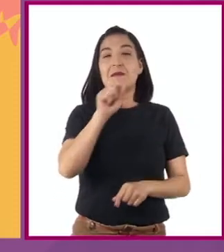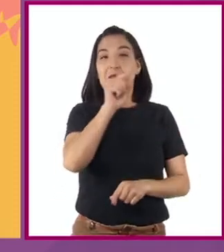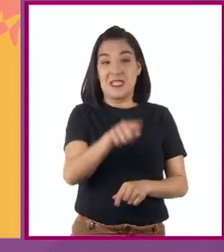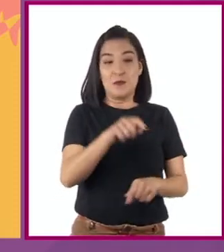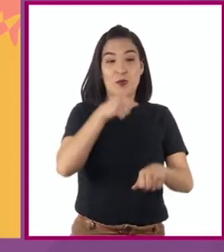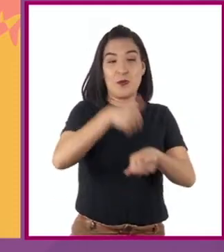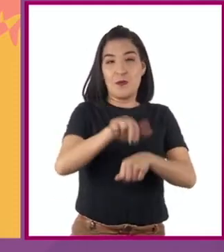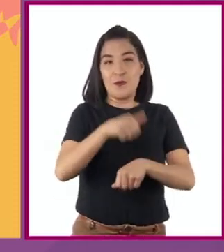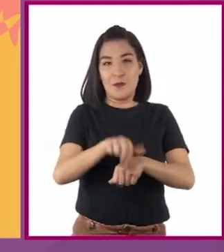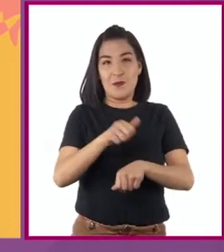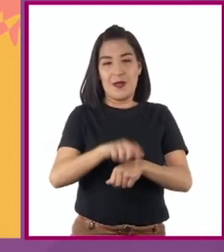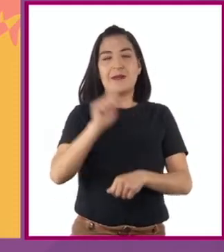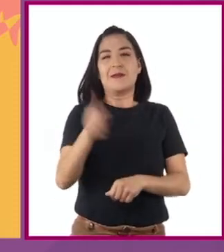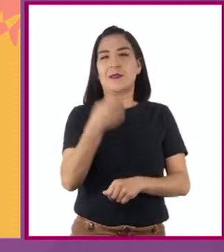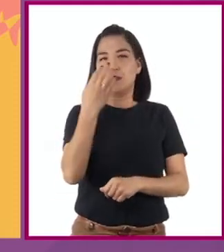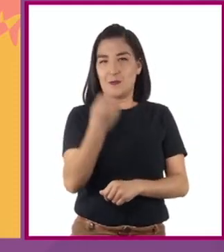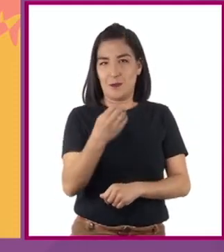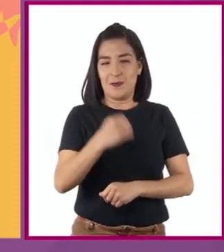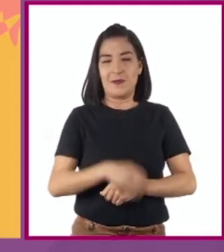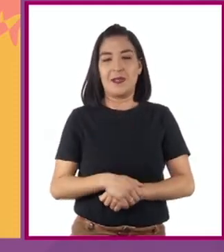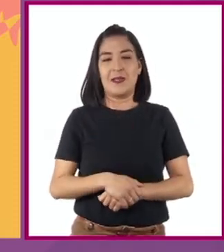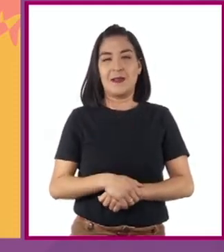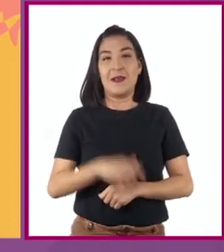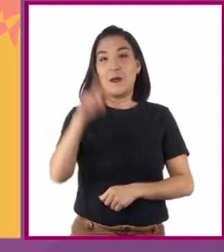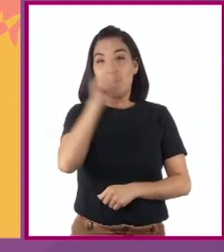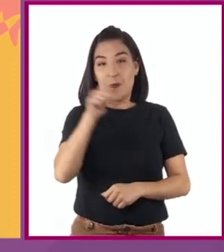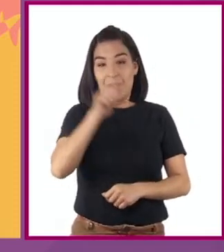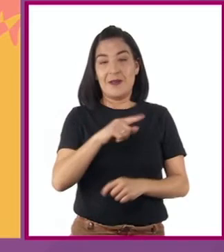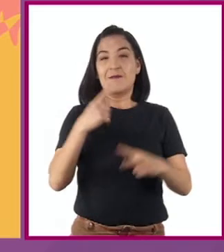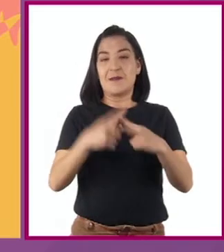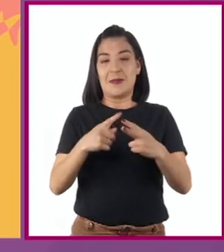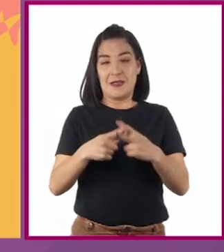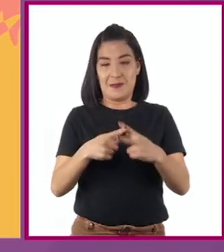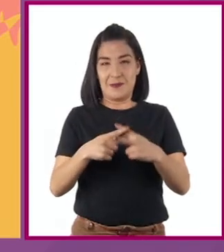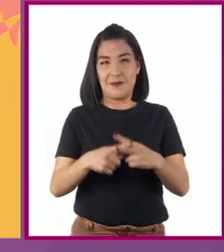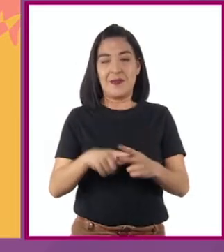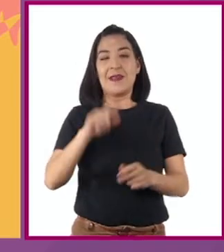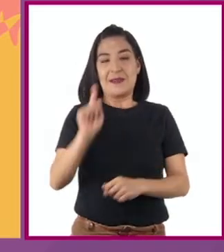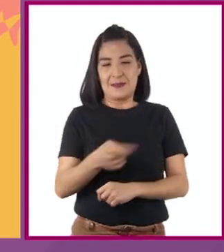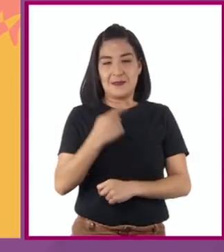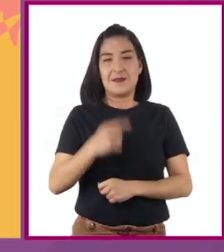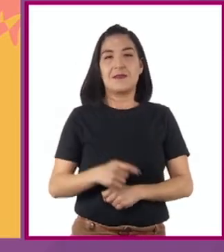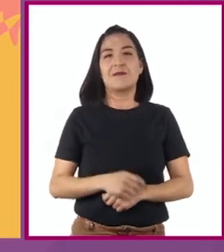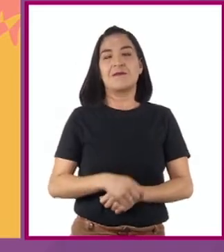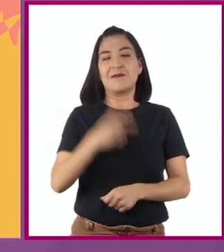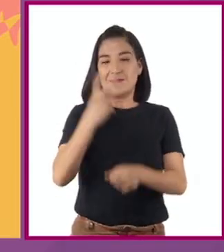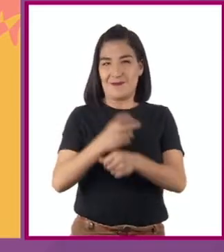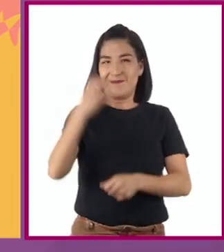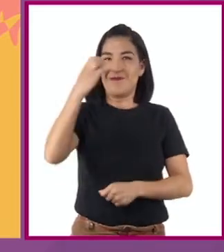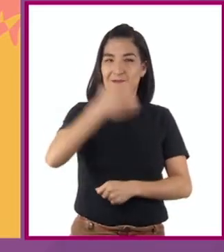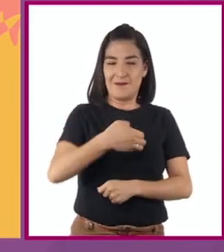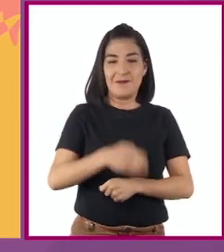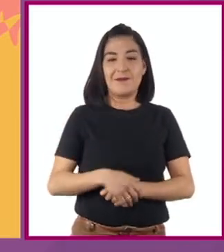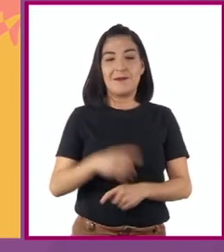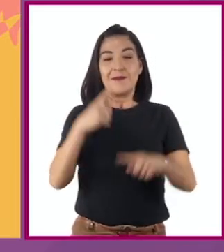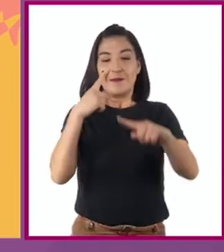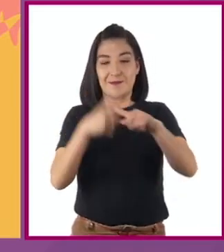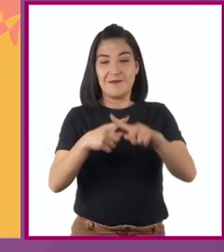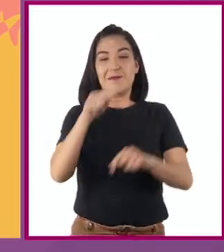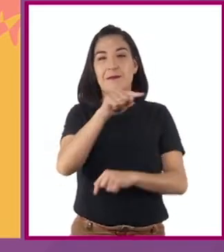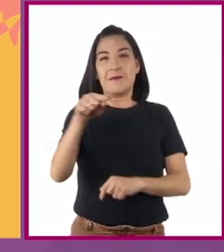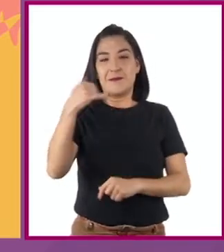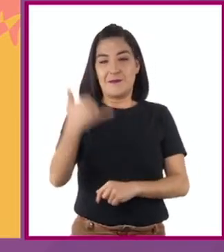mismos números es 9. Y en lenguaje algebraico, obtenemos la segunda ecuación, x menos